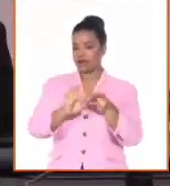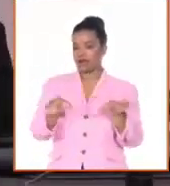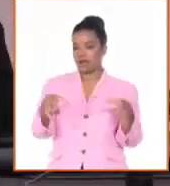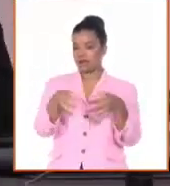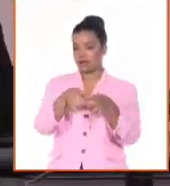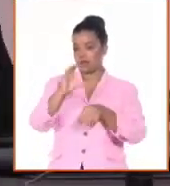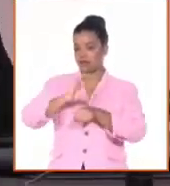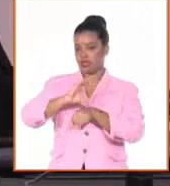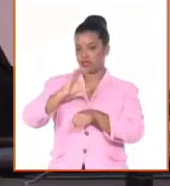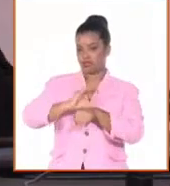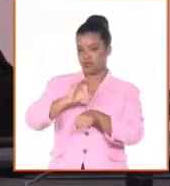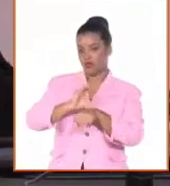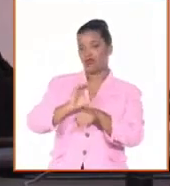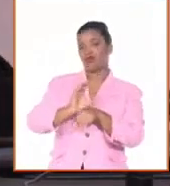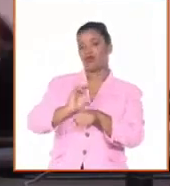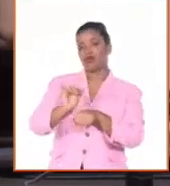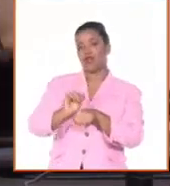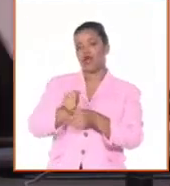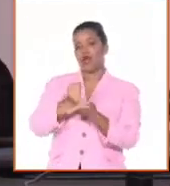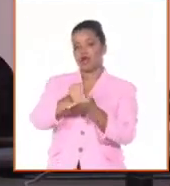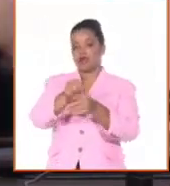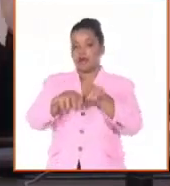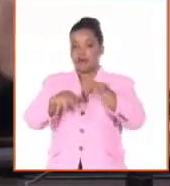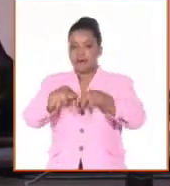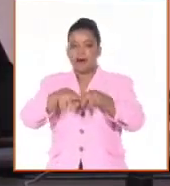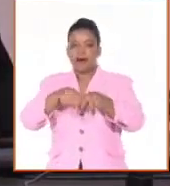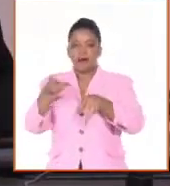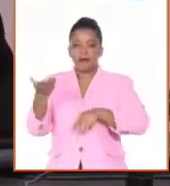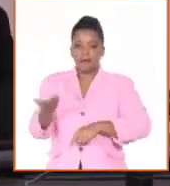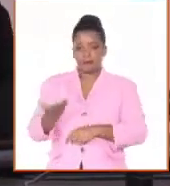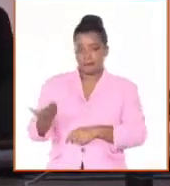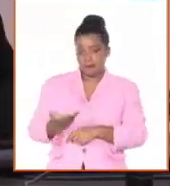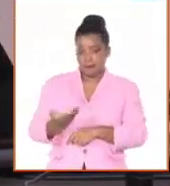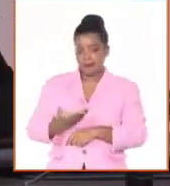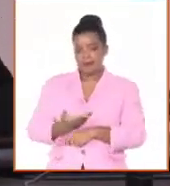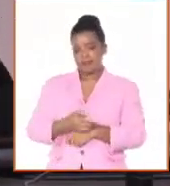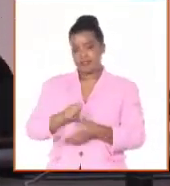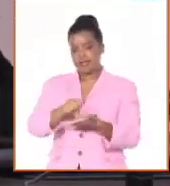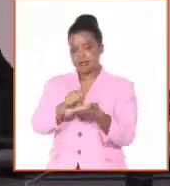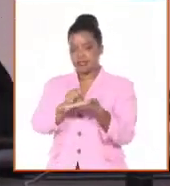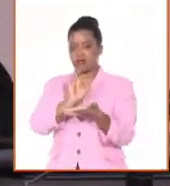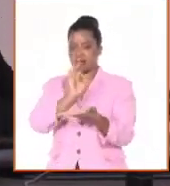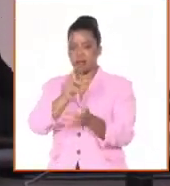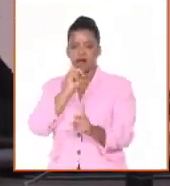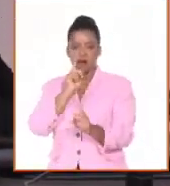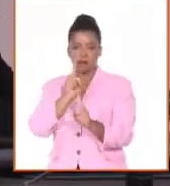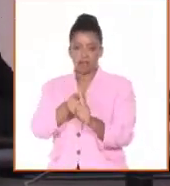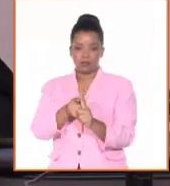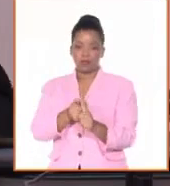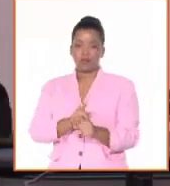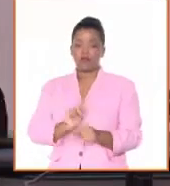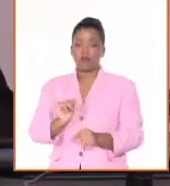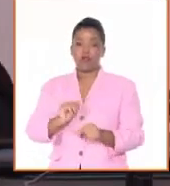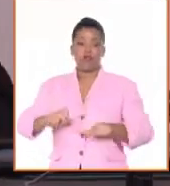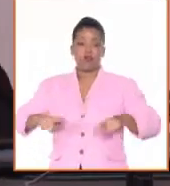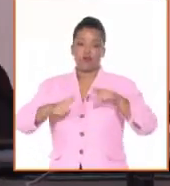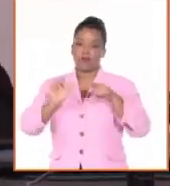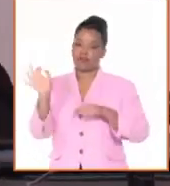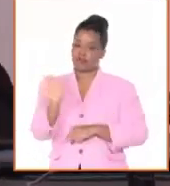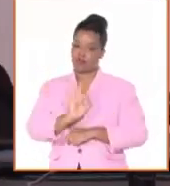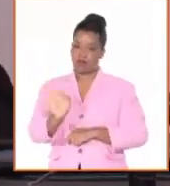ayudar a viabilizar los los servicios evidentemente por ahí está el camino todavía hay mucho